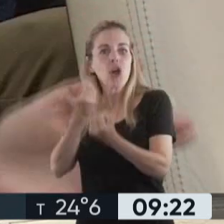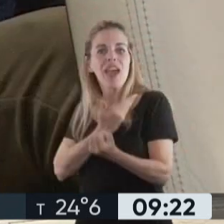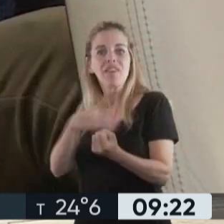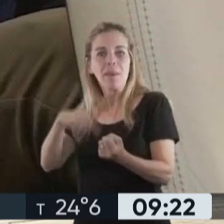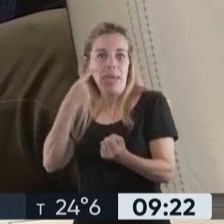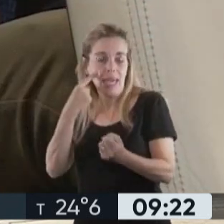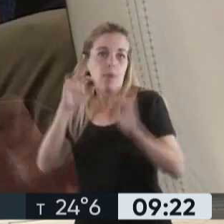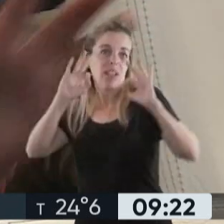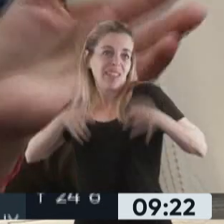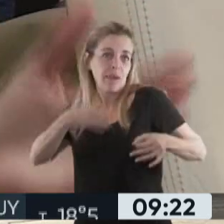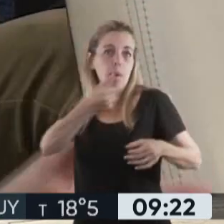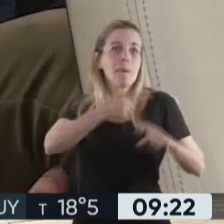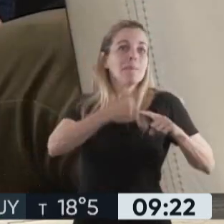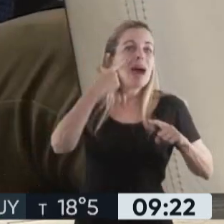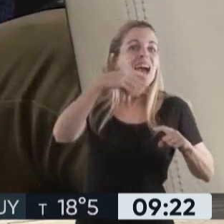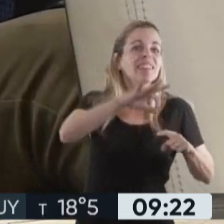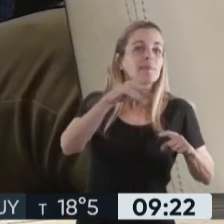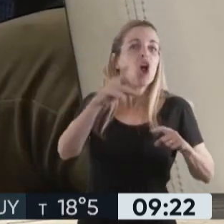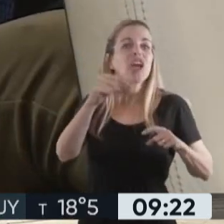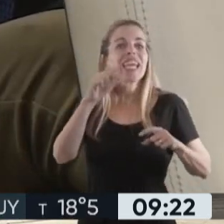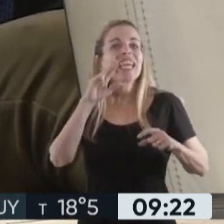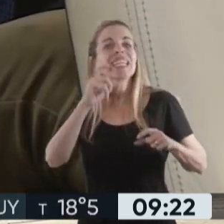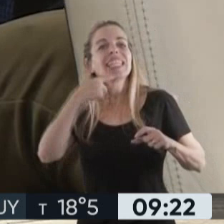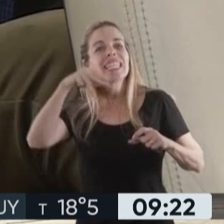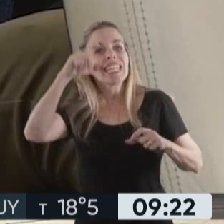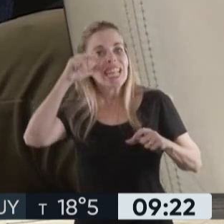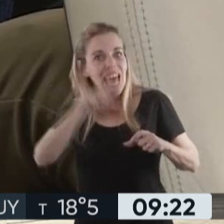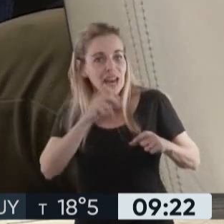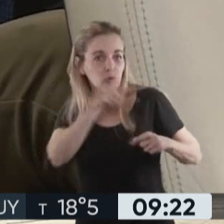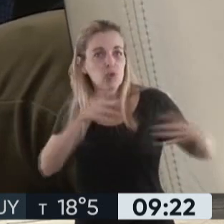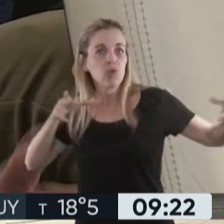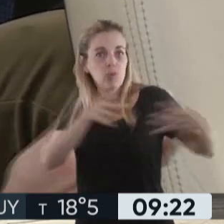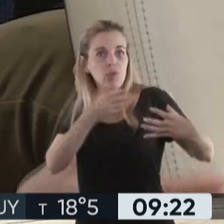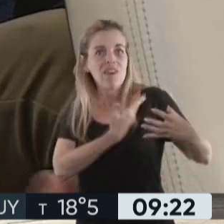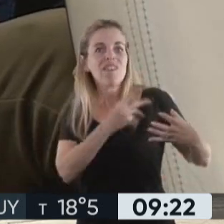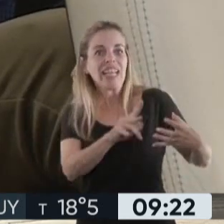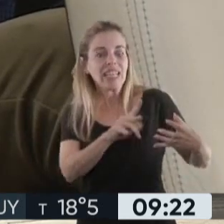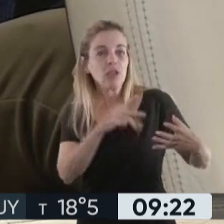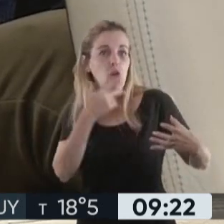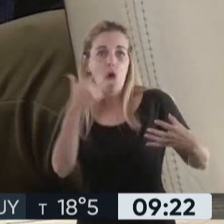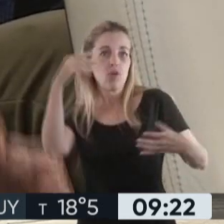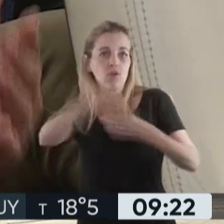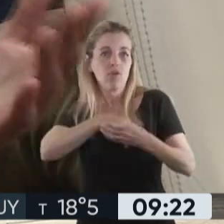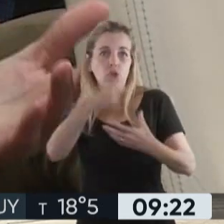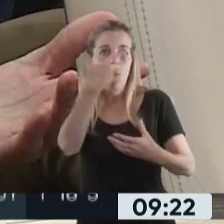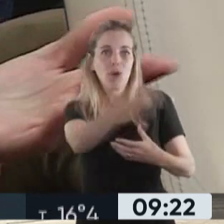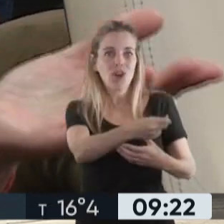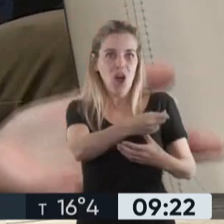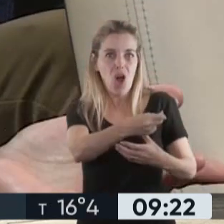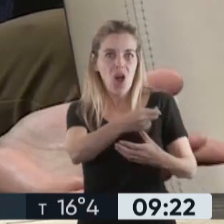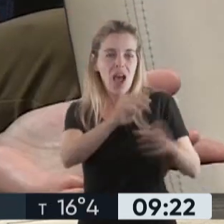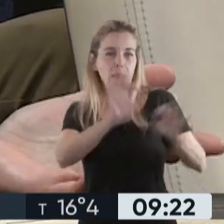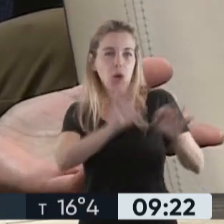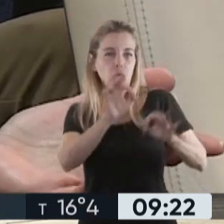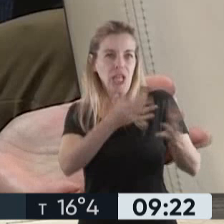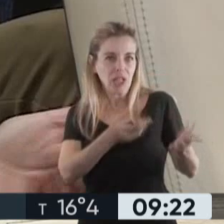el bloque, esa parte que responde del bloque del Frente de Todos, rechazó el acuerdo con el fondo, sobre todo